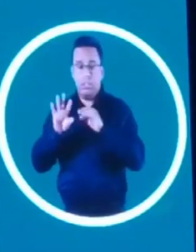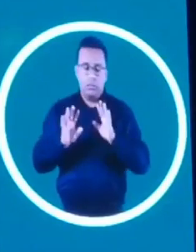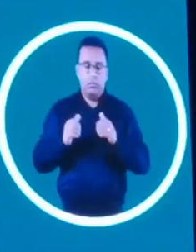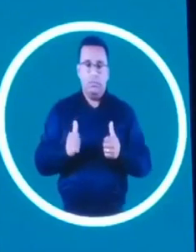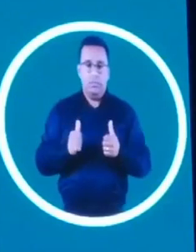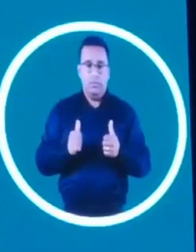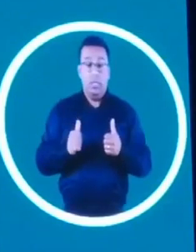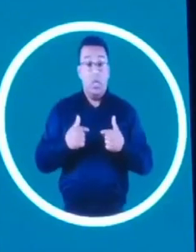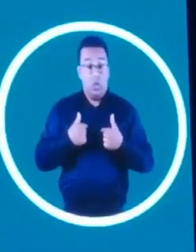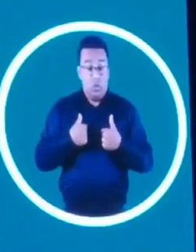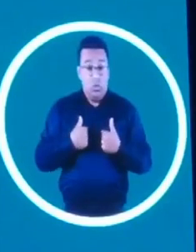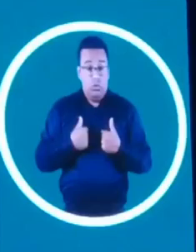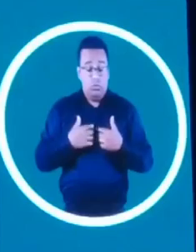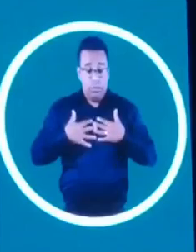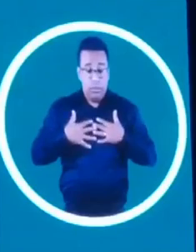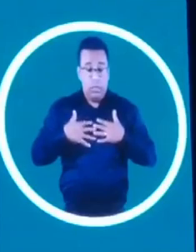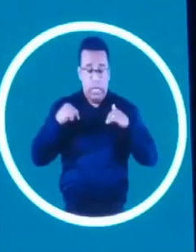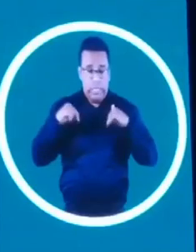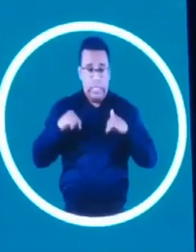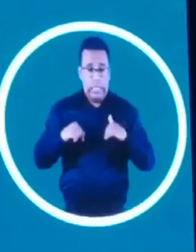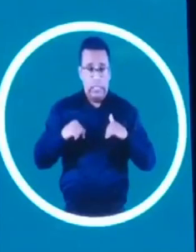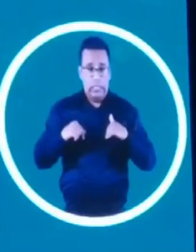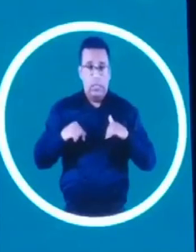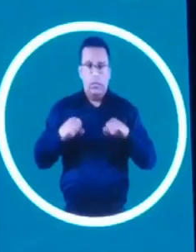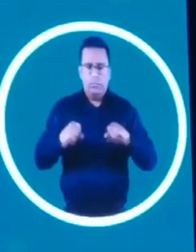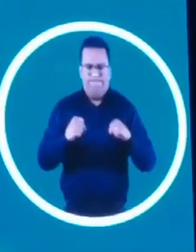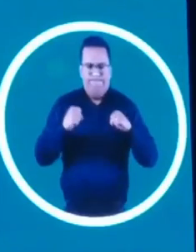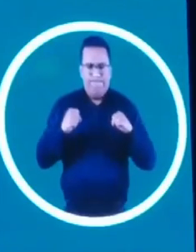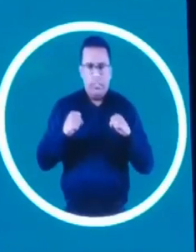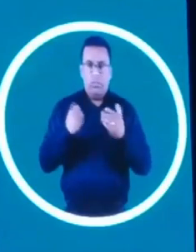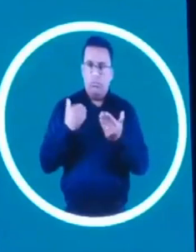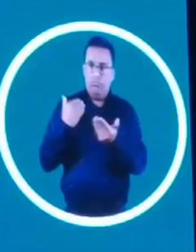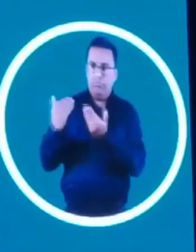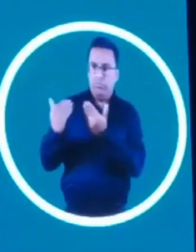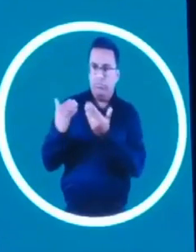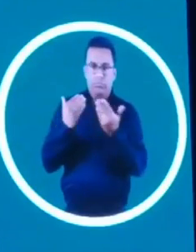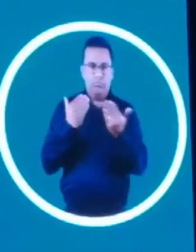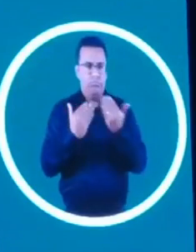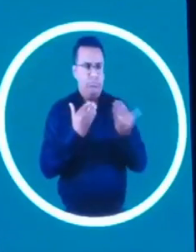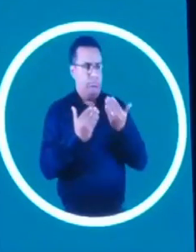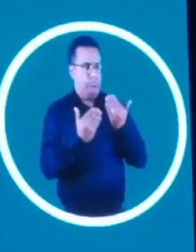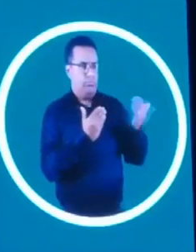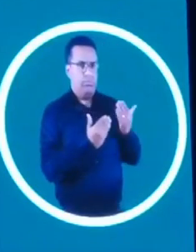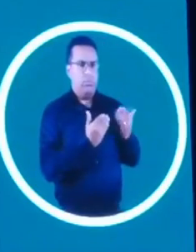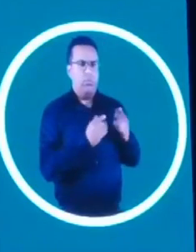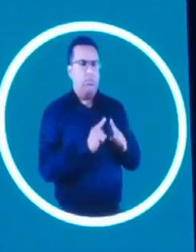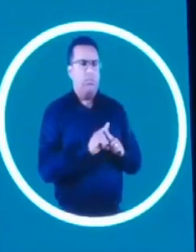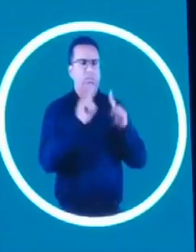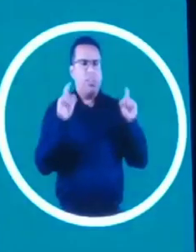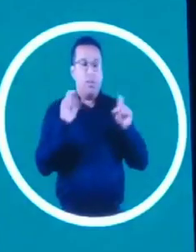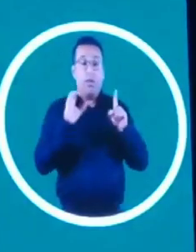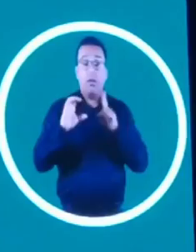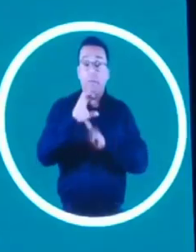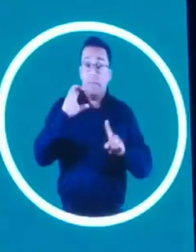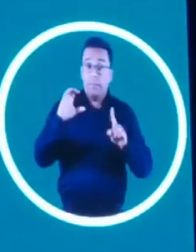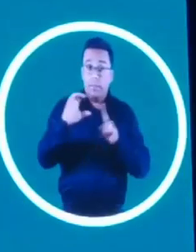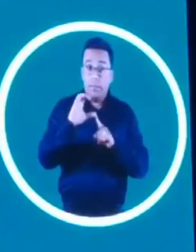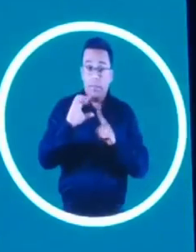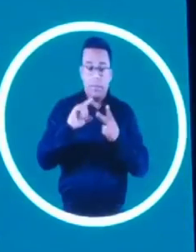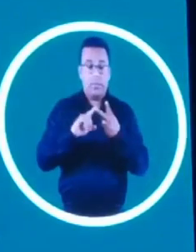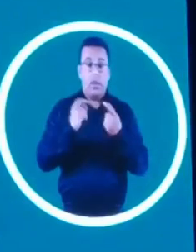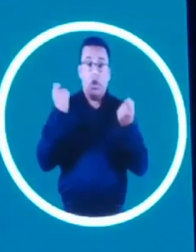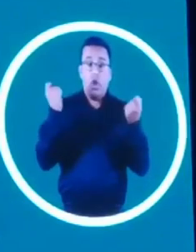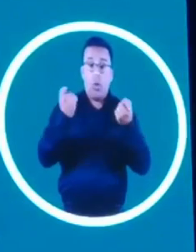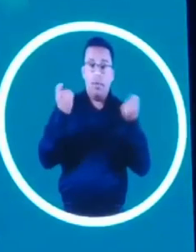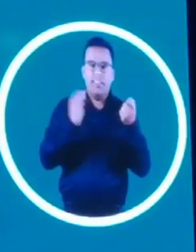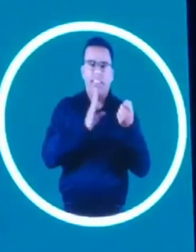que nosotros queremos fortalecer las relaciones culturales comerciales con el continente